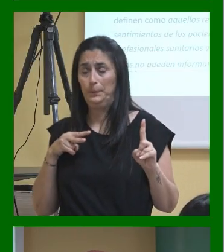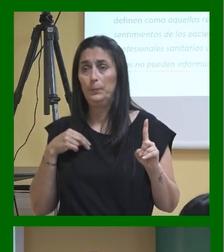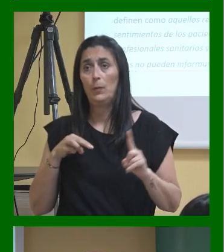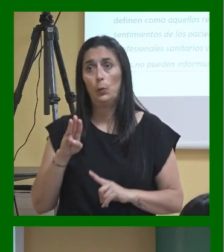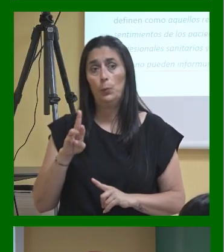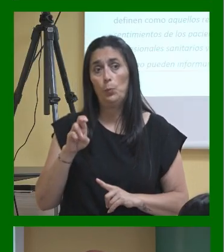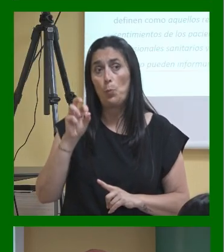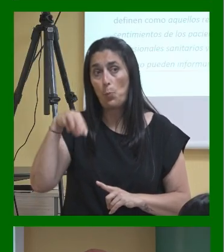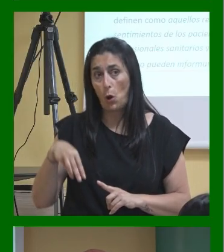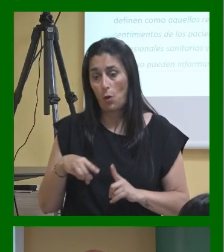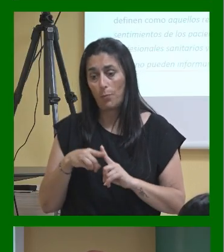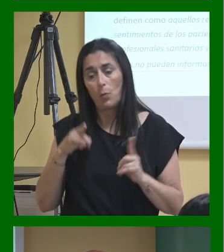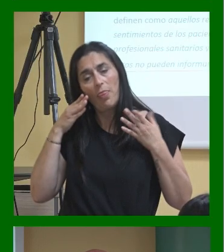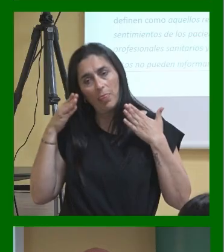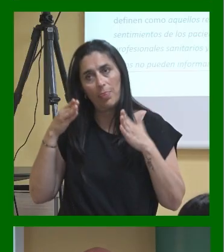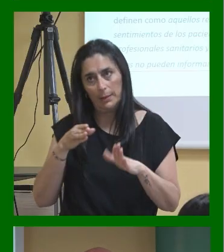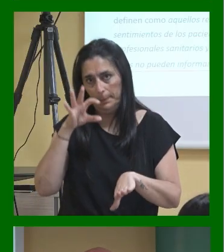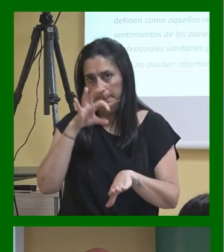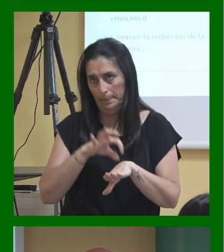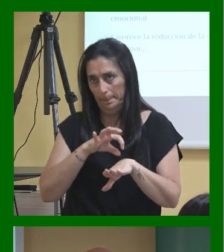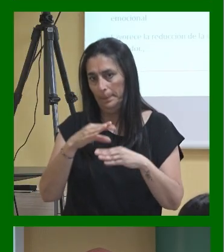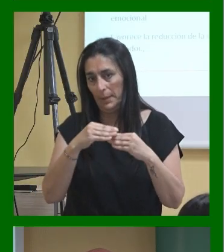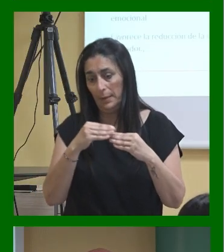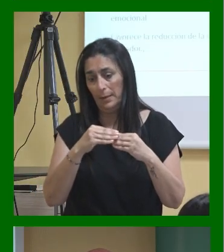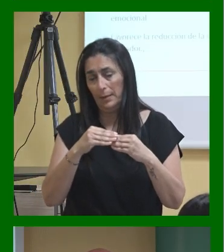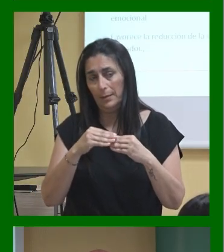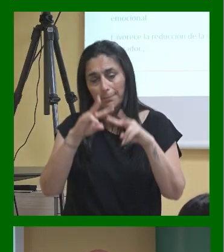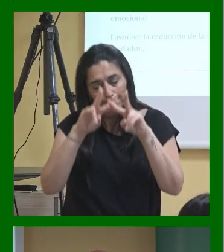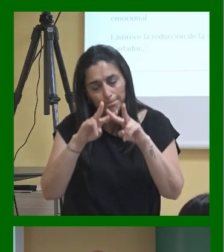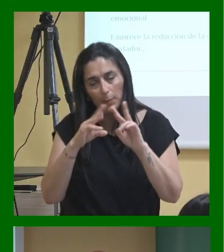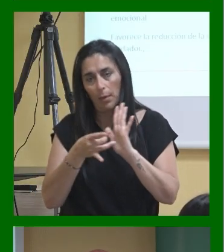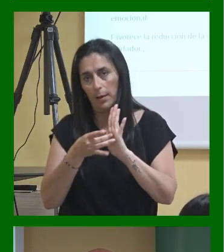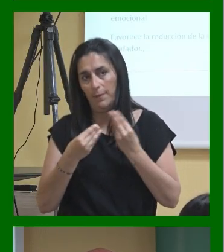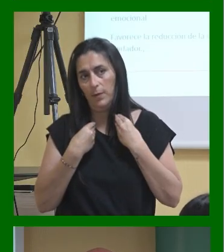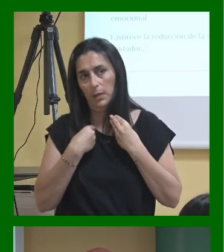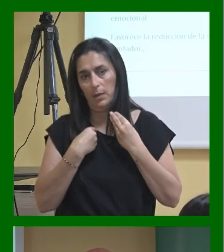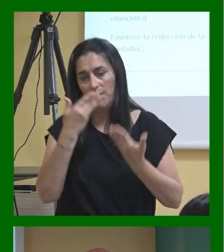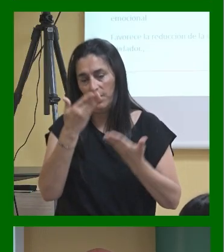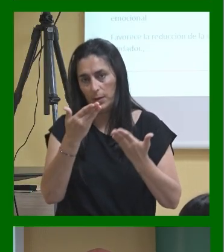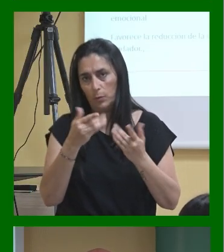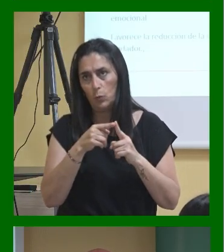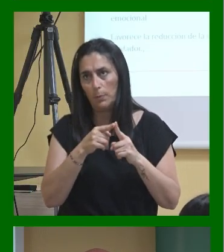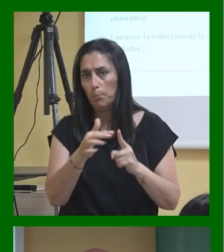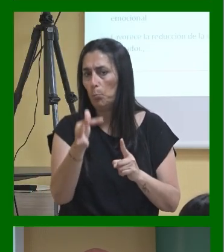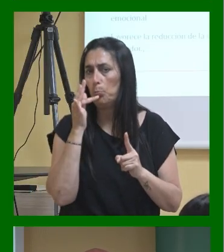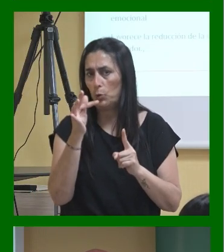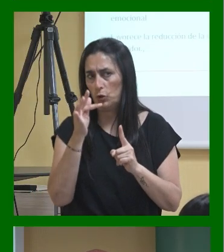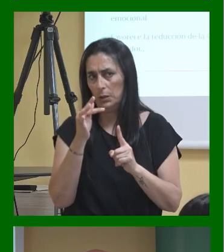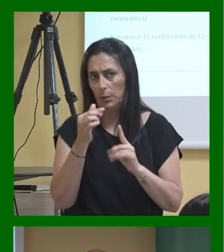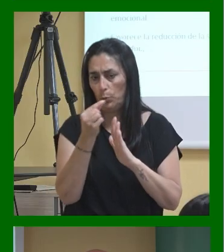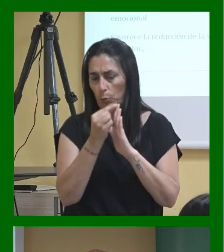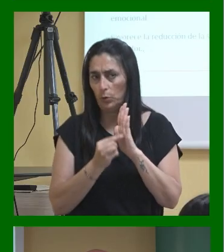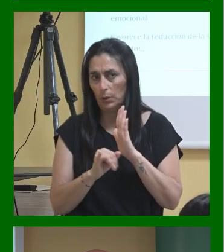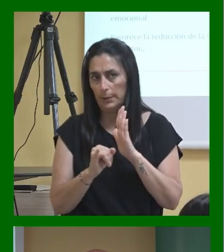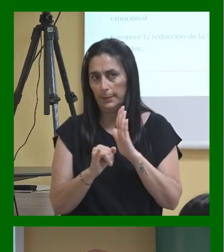comentó antes, la perspectiva centrada en el paciente, cuando evaluamos la calidad de vida, que tiene muchos aspectos positivos, porque